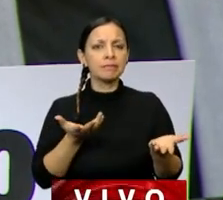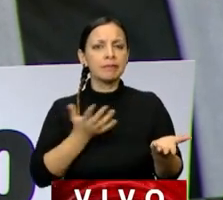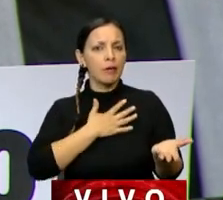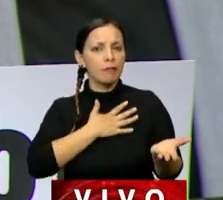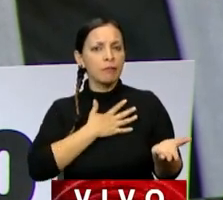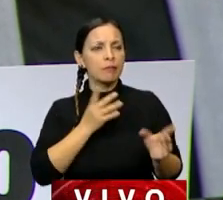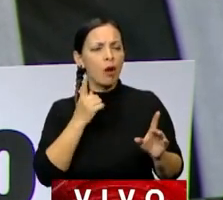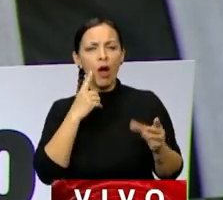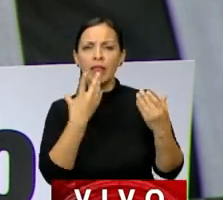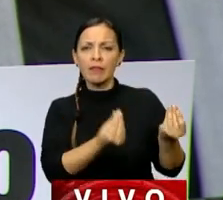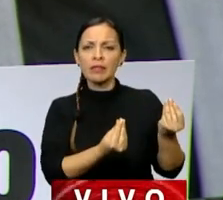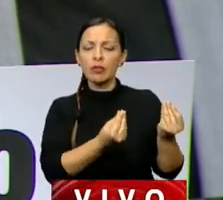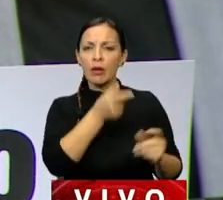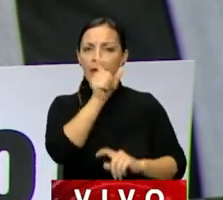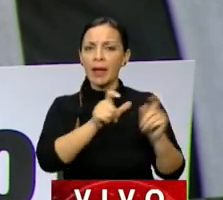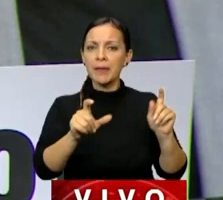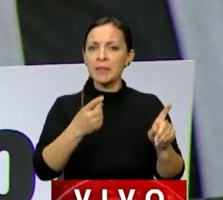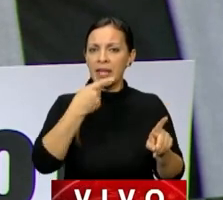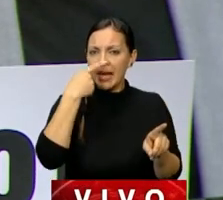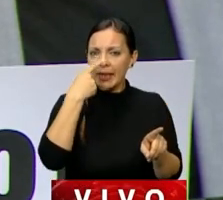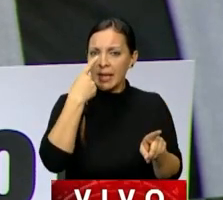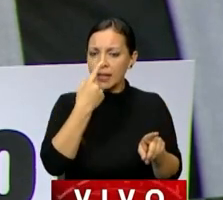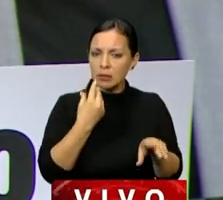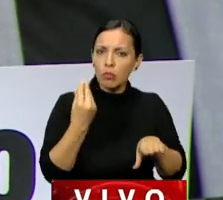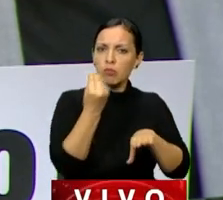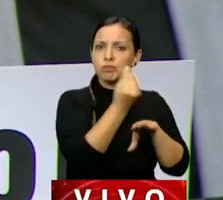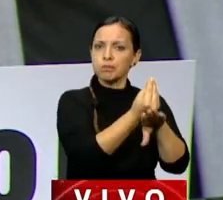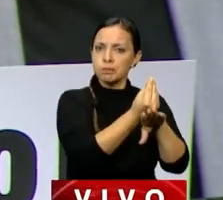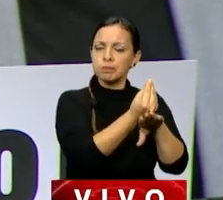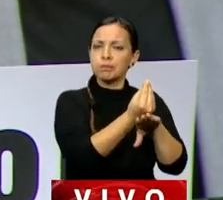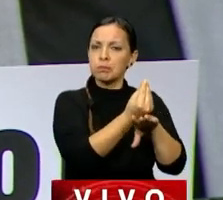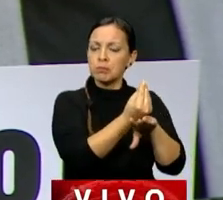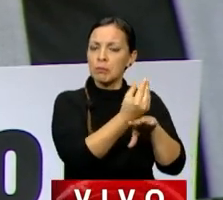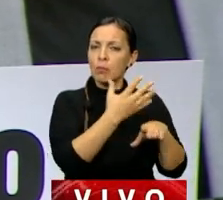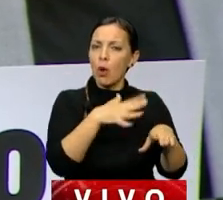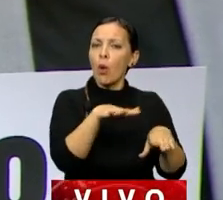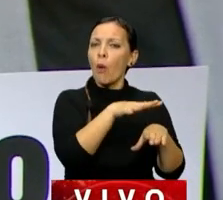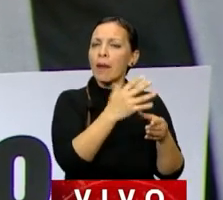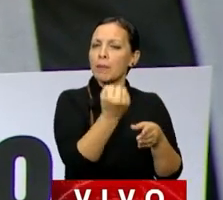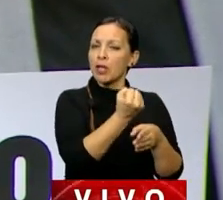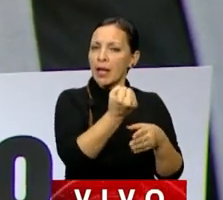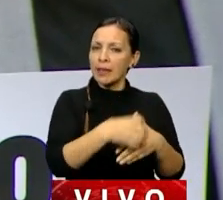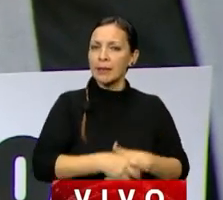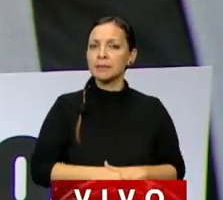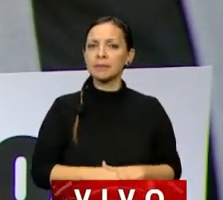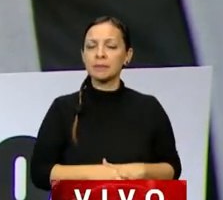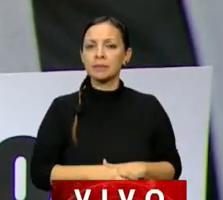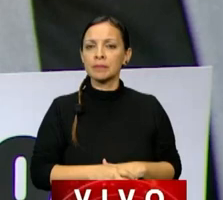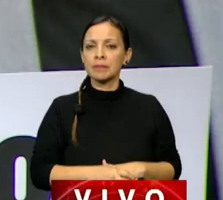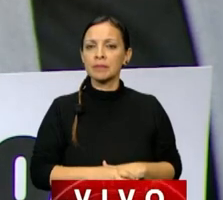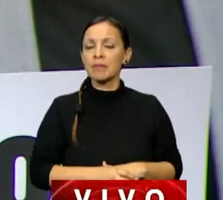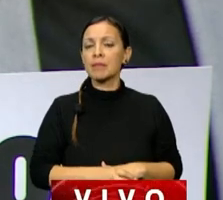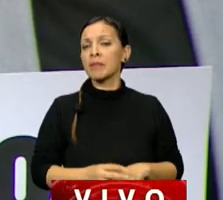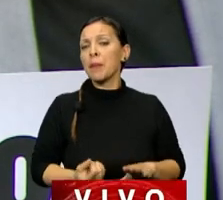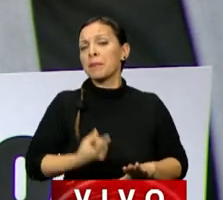tenaz defensor de sus intereses a un lugar tan importante. Es claro que los primeros mensajes